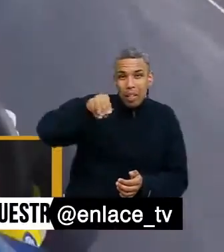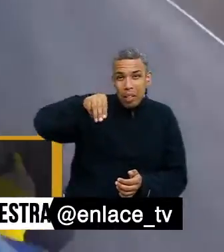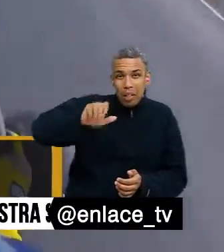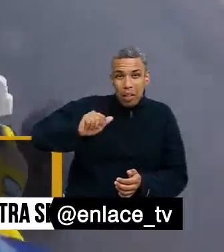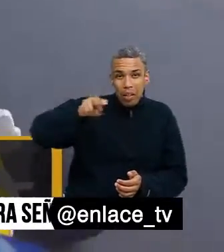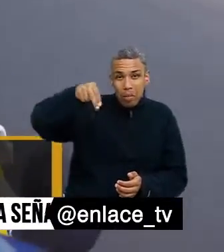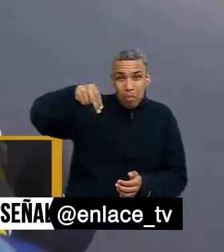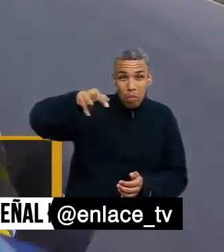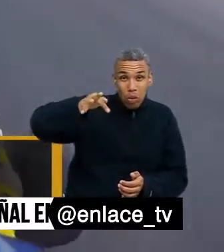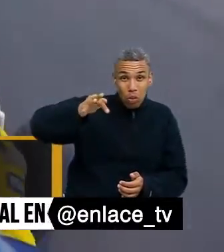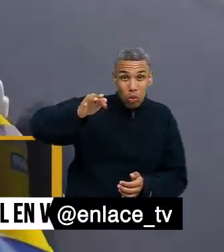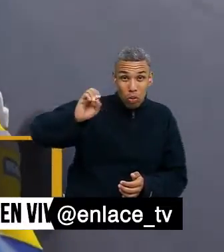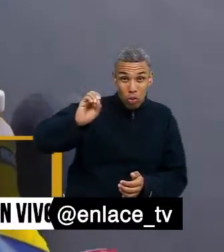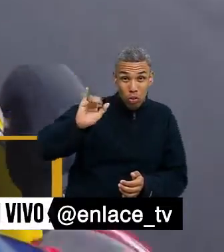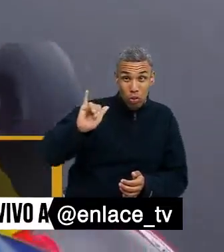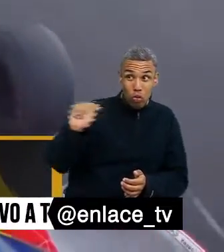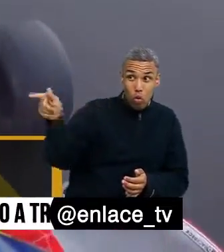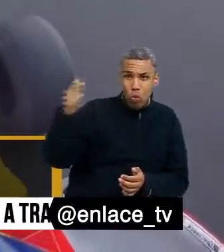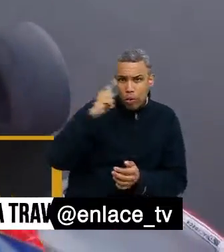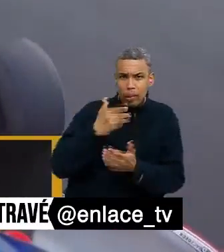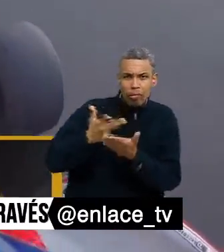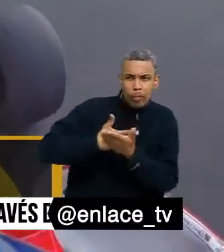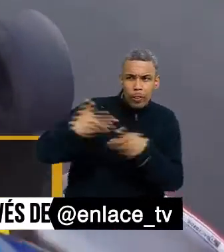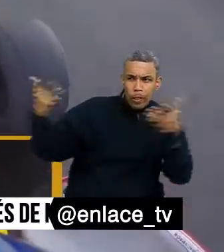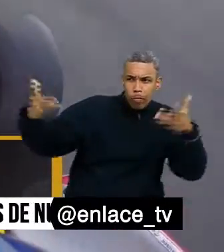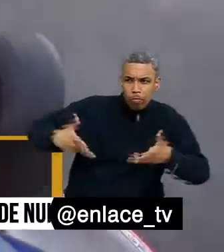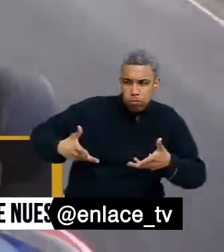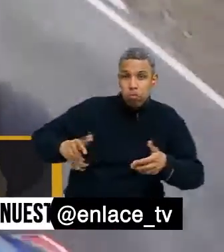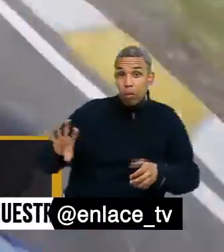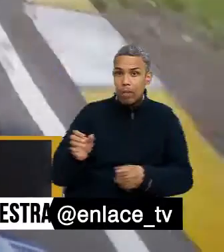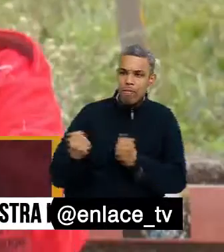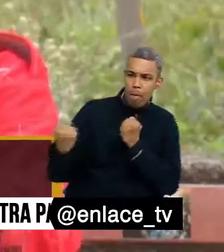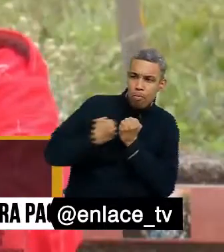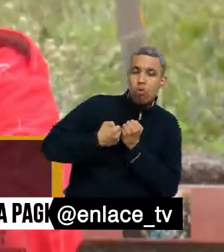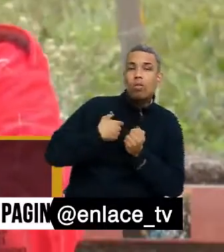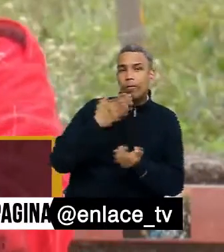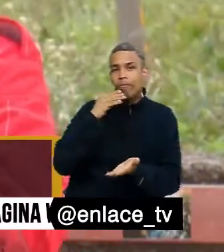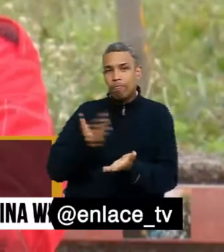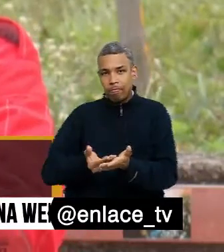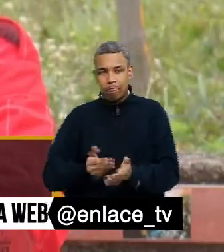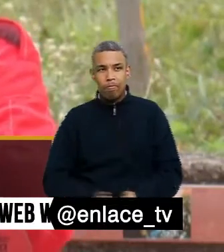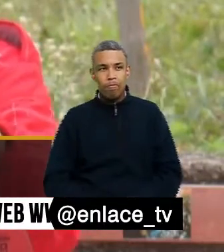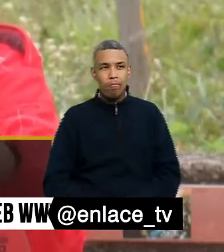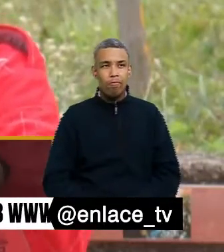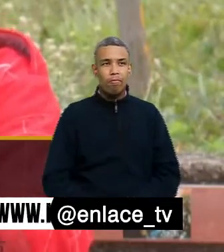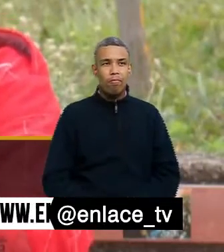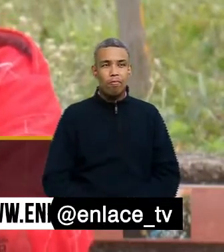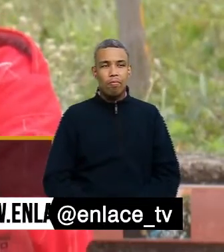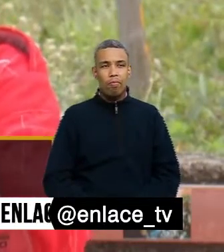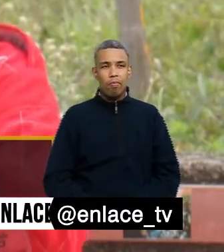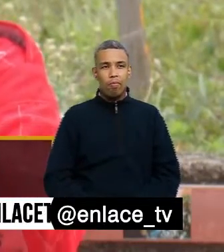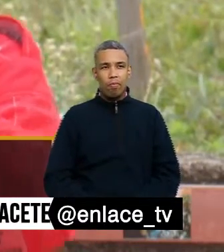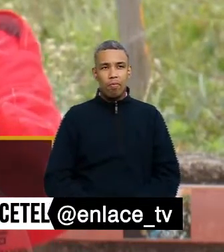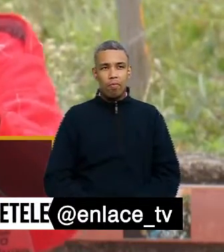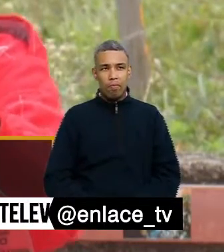en el mundo del automovilismo y quien estuvo presente durante la competencia. Les digo que muchas gracias